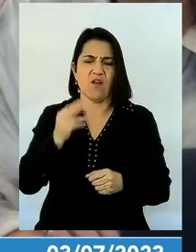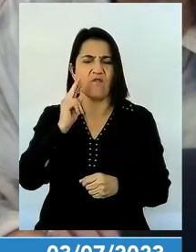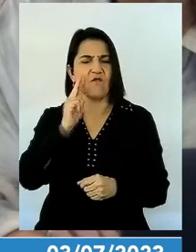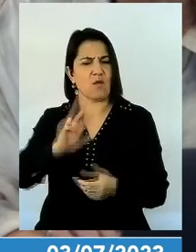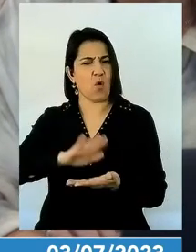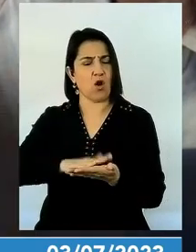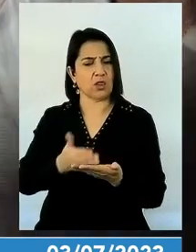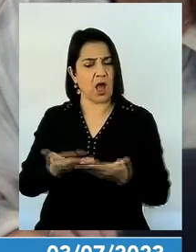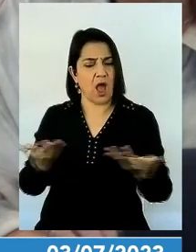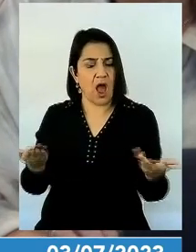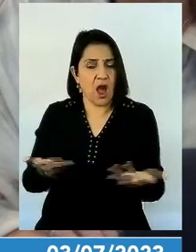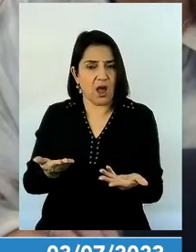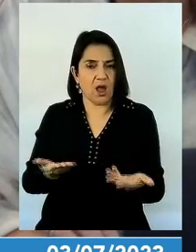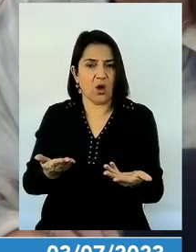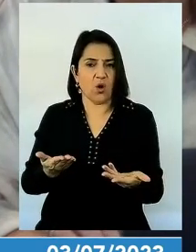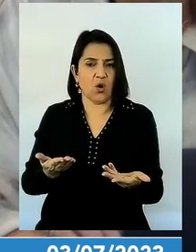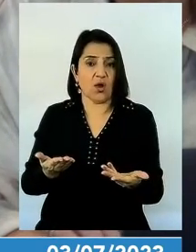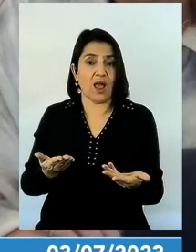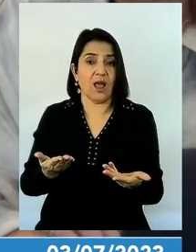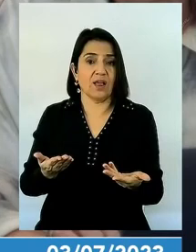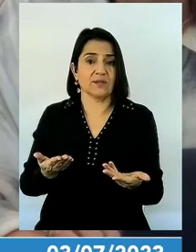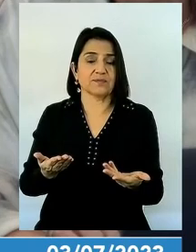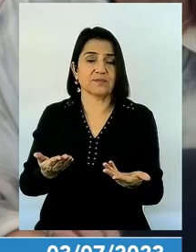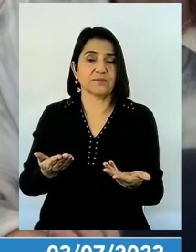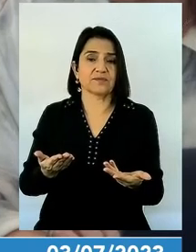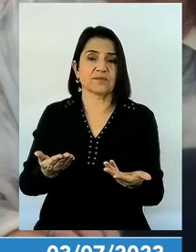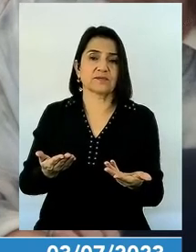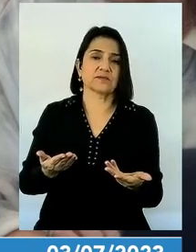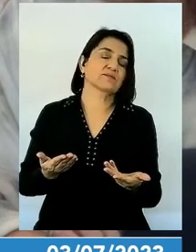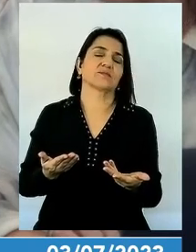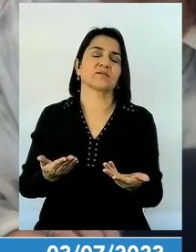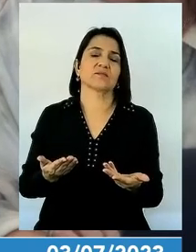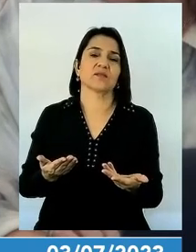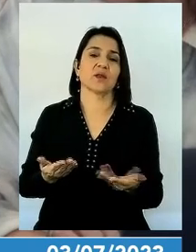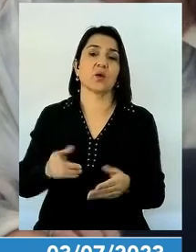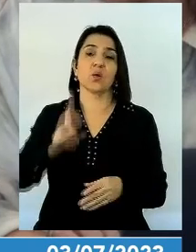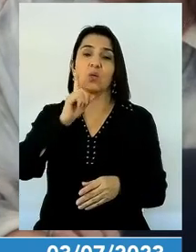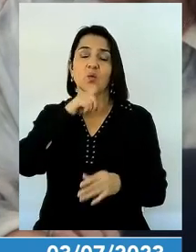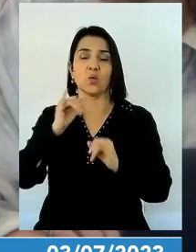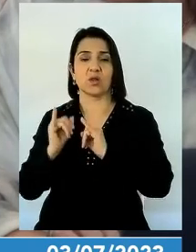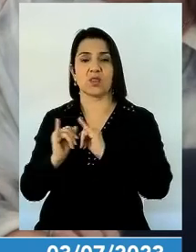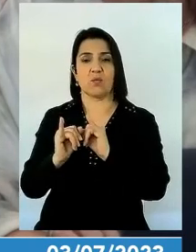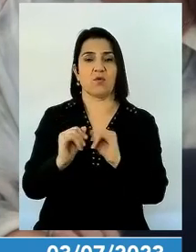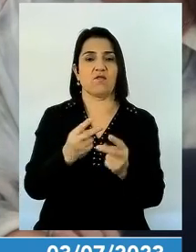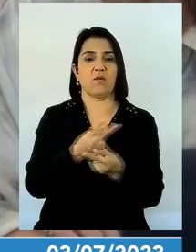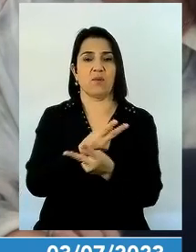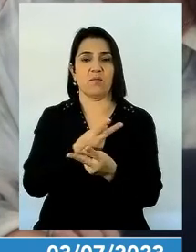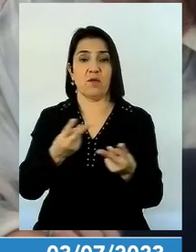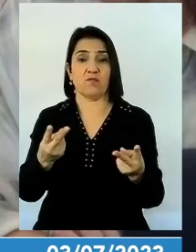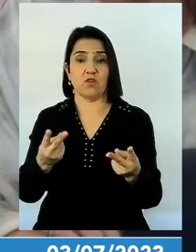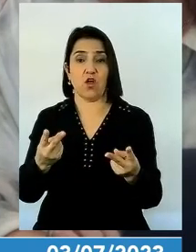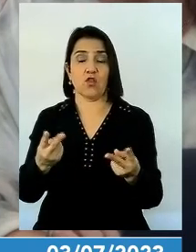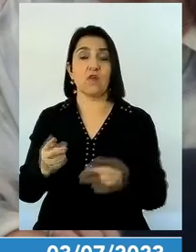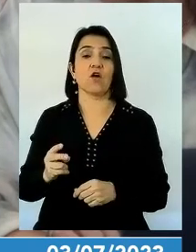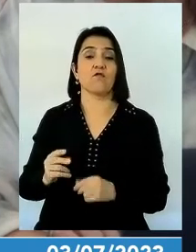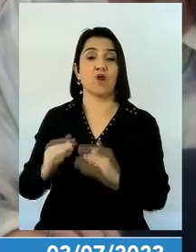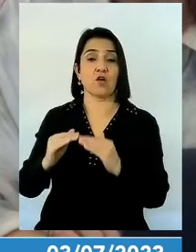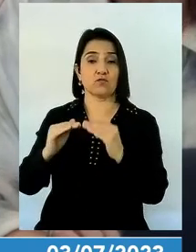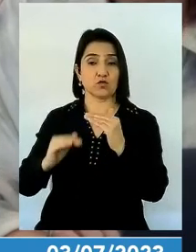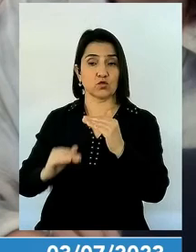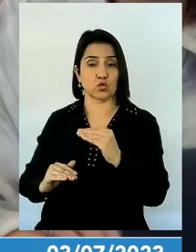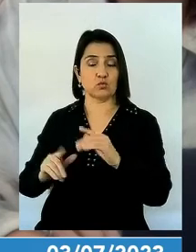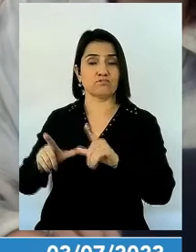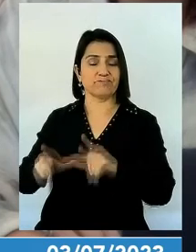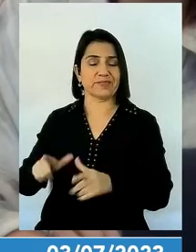es alarmante, ya que, de acuerdo al último informe publicado por la Subsecretaría de Pesca en diciembre de 2022, se